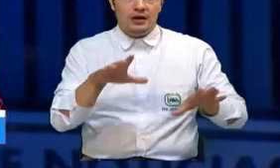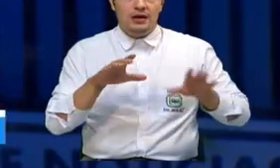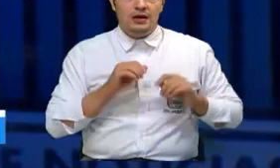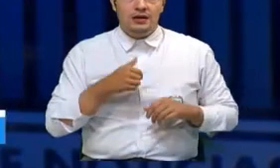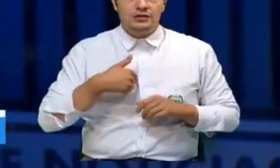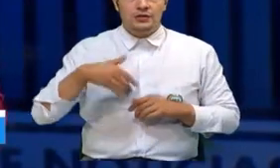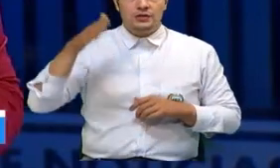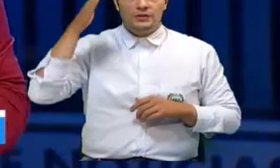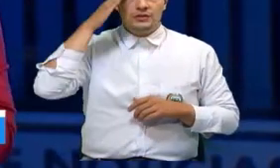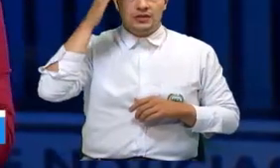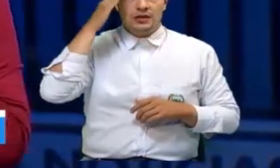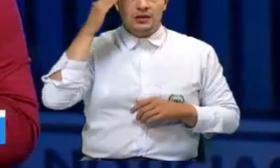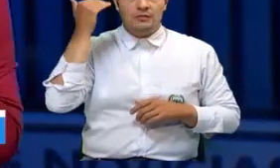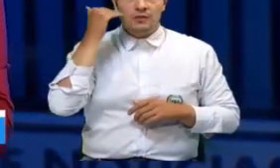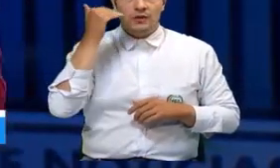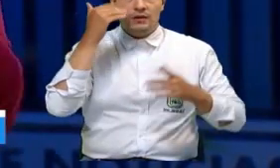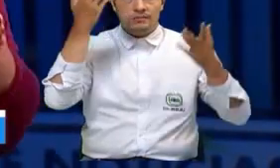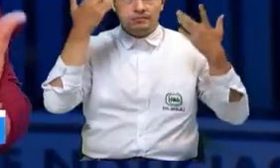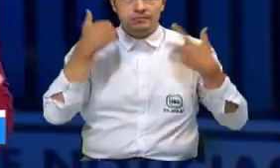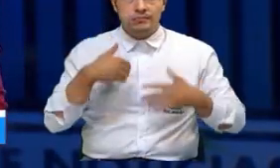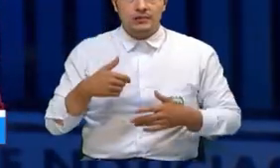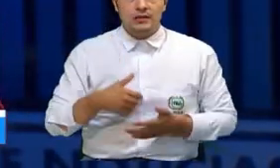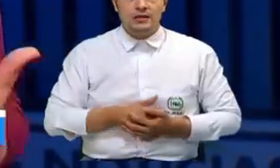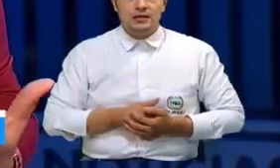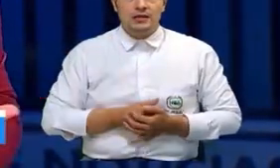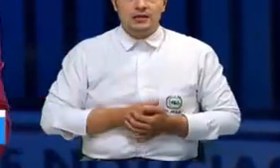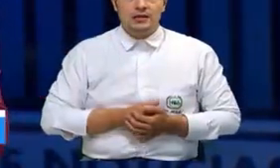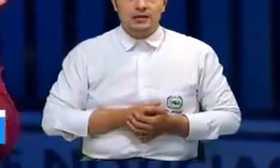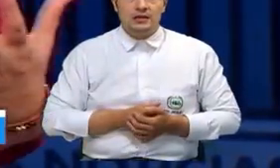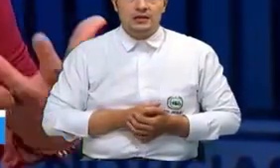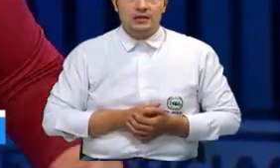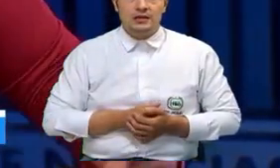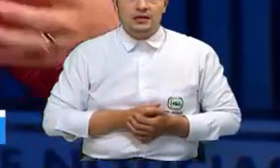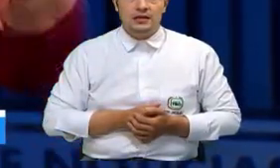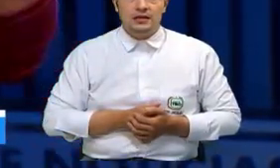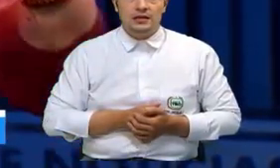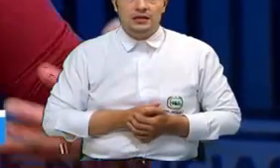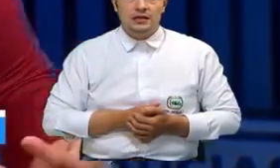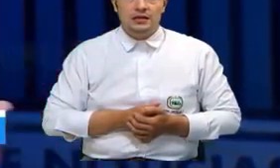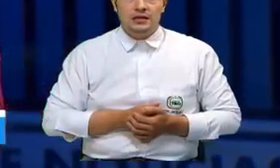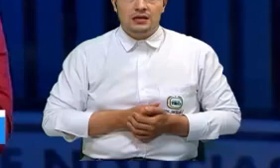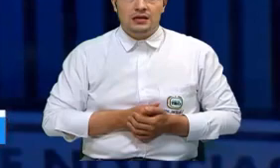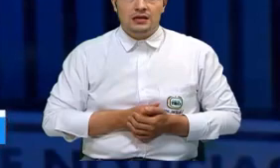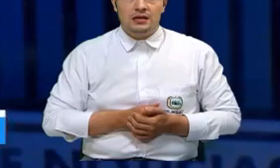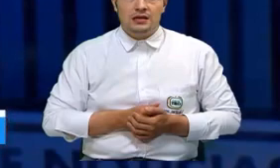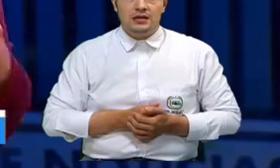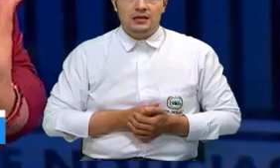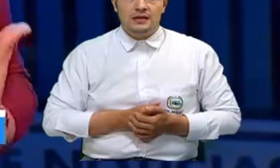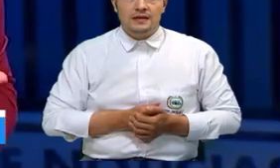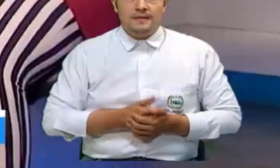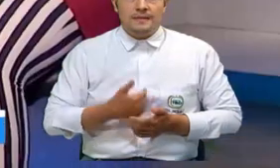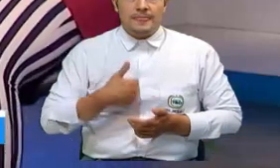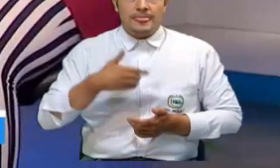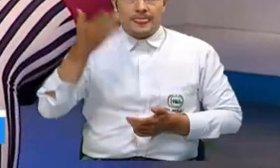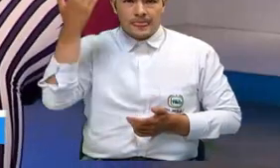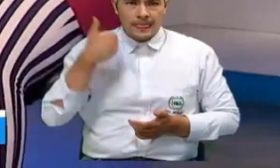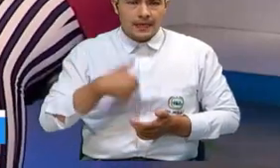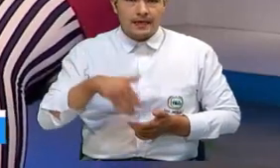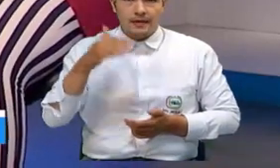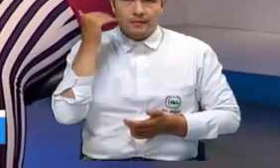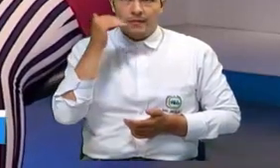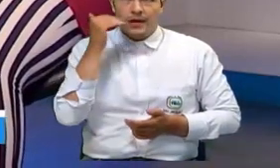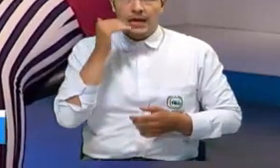que soy demasiado femenina y tengo, o sea, demasiados dotes físicos que me hacen ver muy